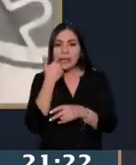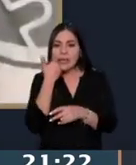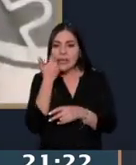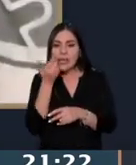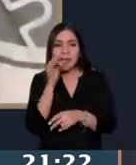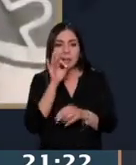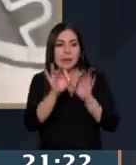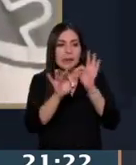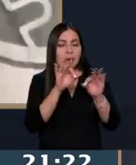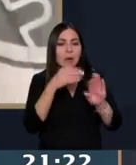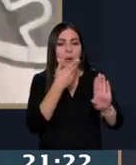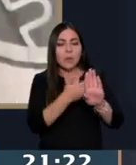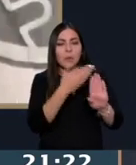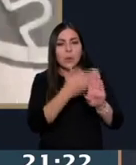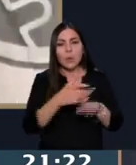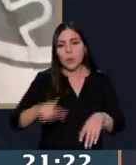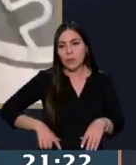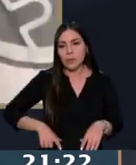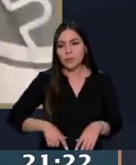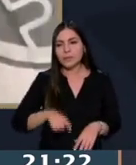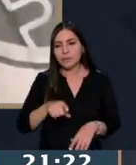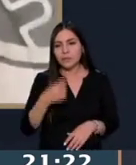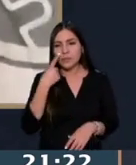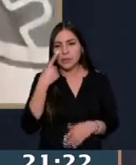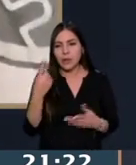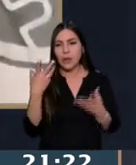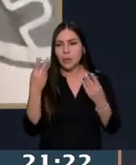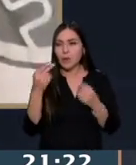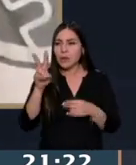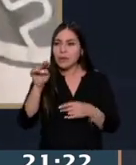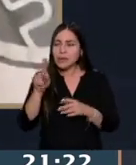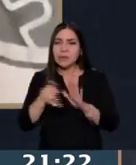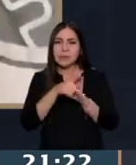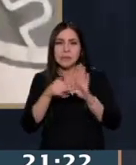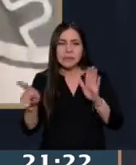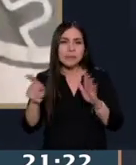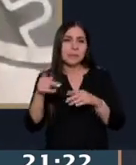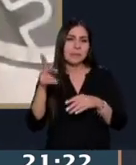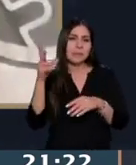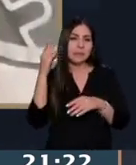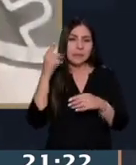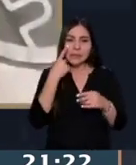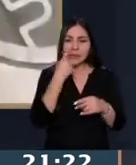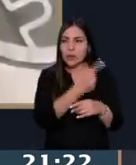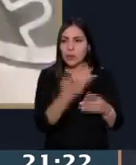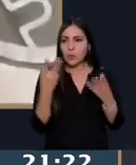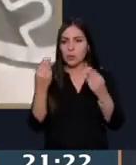lo que hemos visto en muchos de los medios de comunicación. Por otro lado, hemos visto también